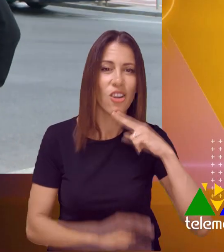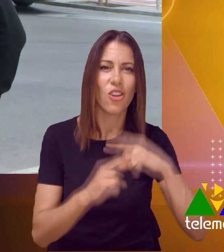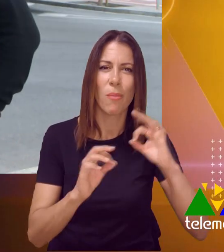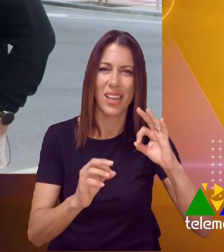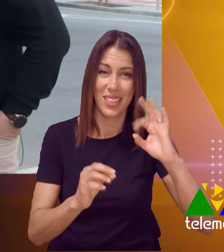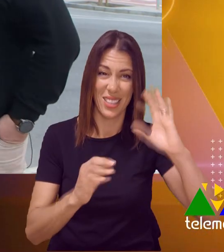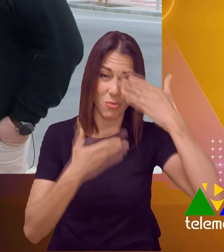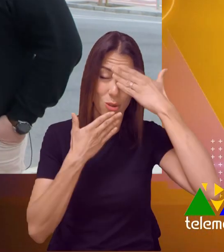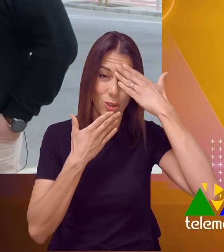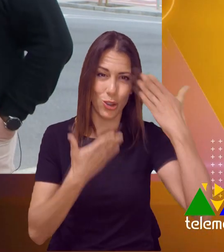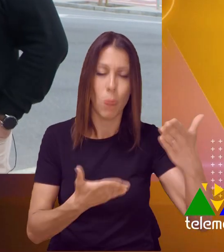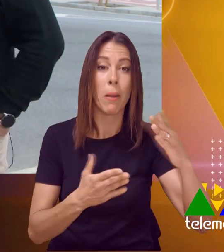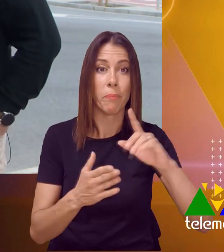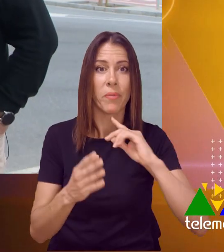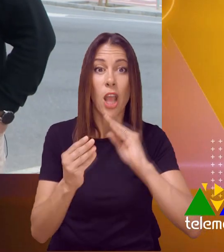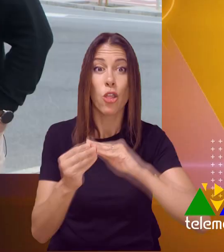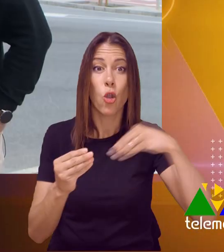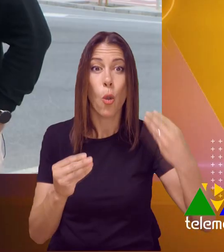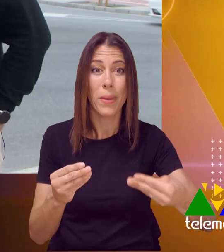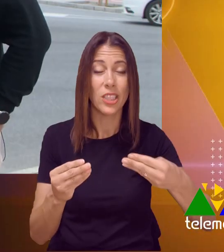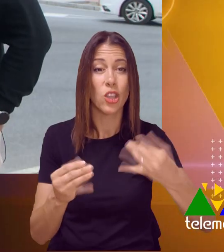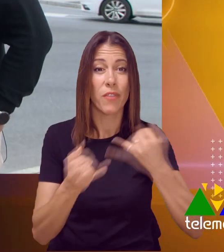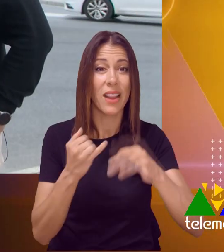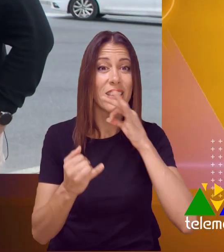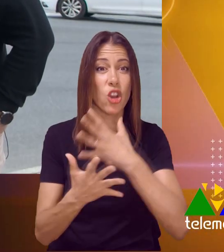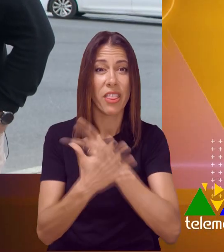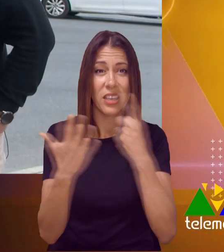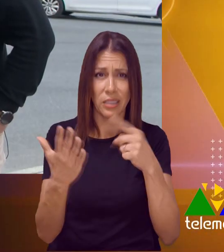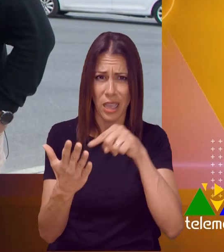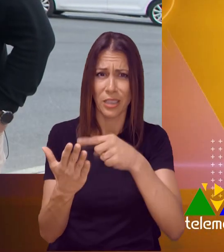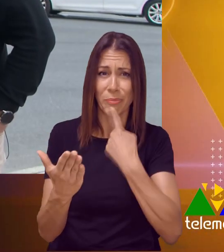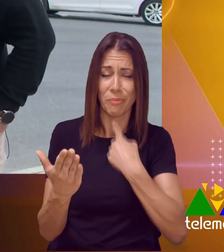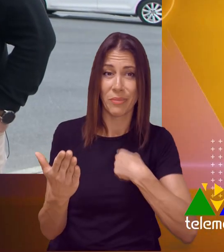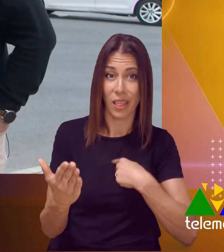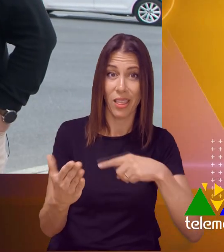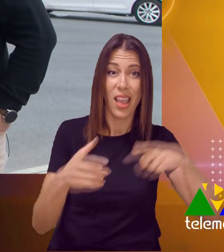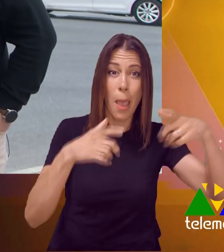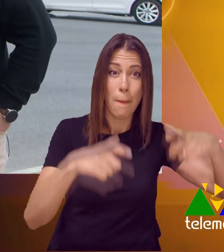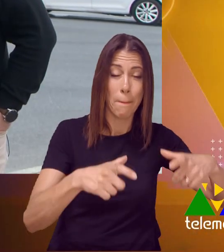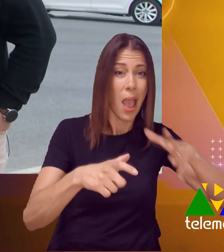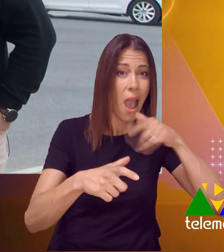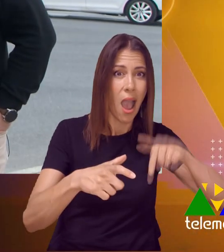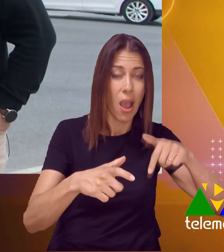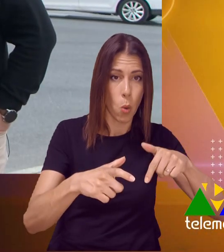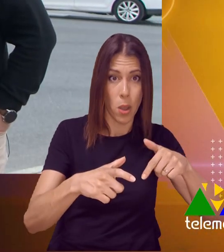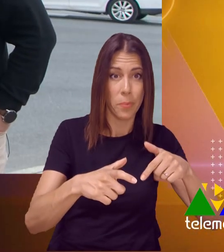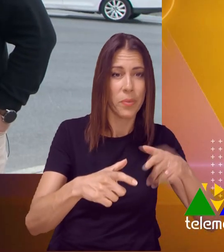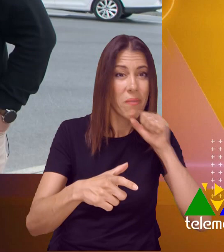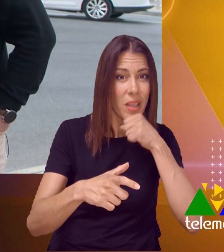Aparece en los documentos del siglo XVI, de finales del siglo XVI, la acequia vieja de Motril, que ya no estaba en regadío.